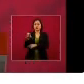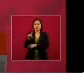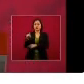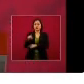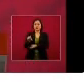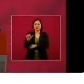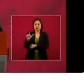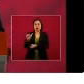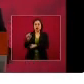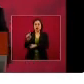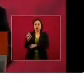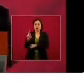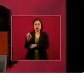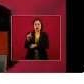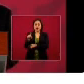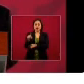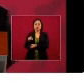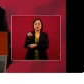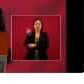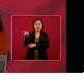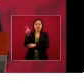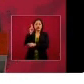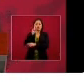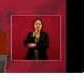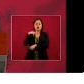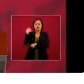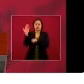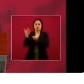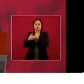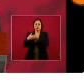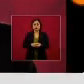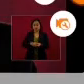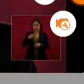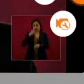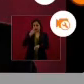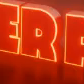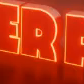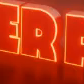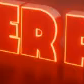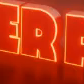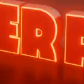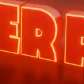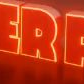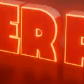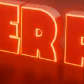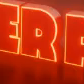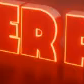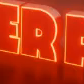dejo la verdad es una designación que no es agradable saludos compas